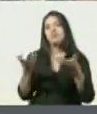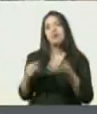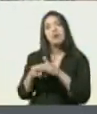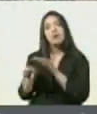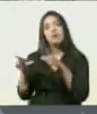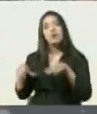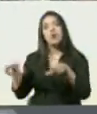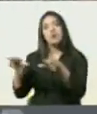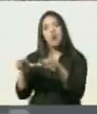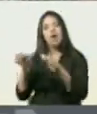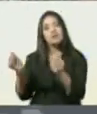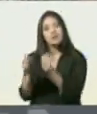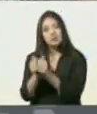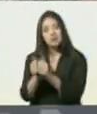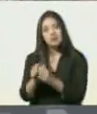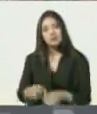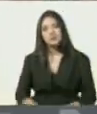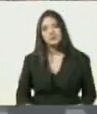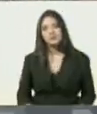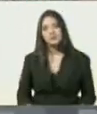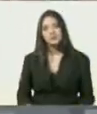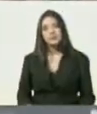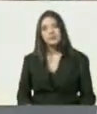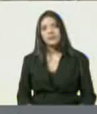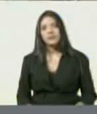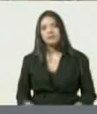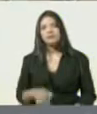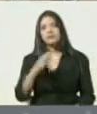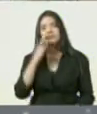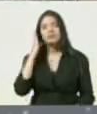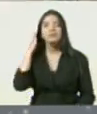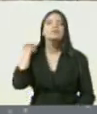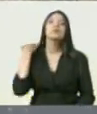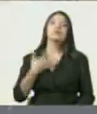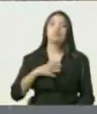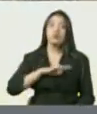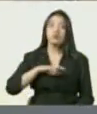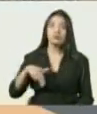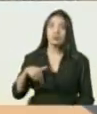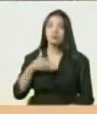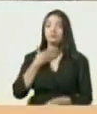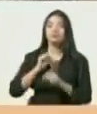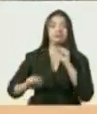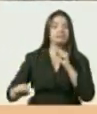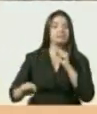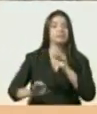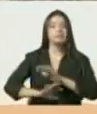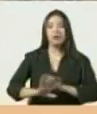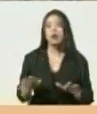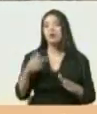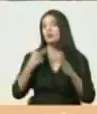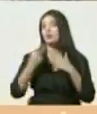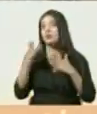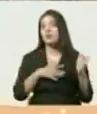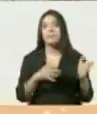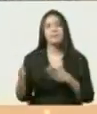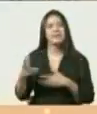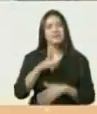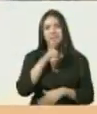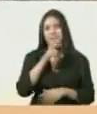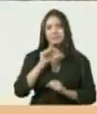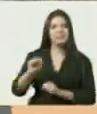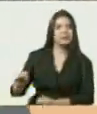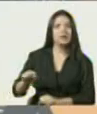acopio Florentino, en el estado de Anzoátegui. Nosotros rechazamos contundentemente estas acciones